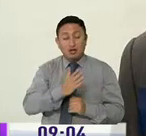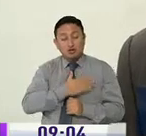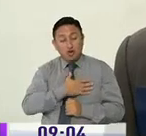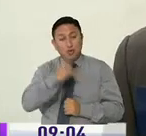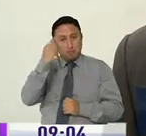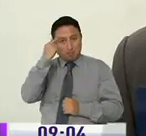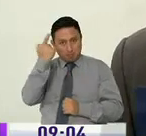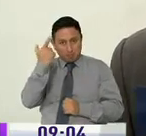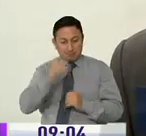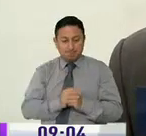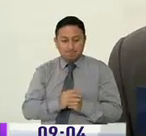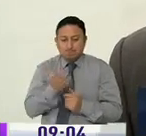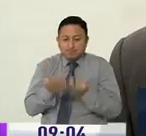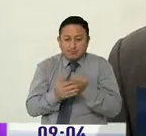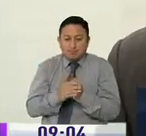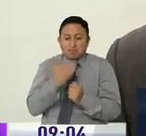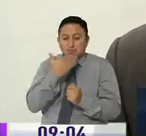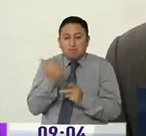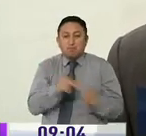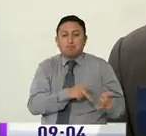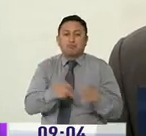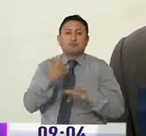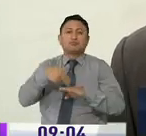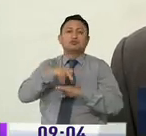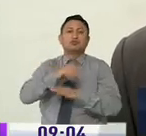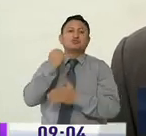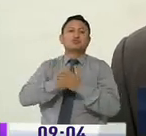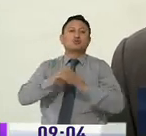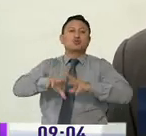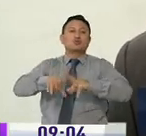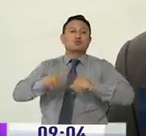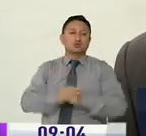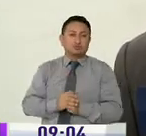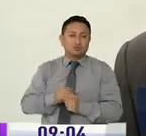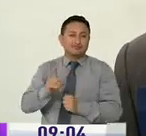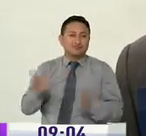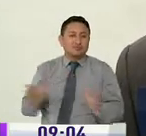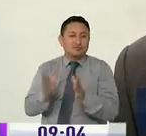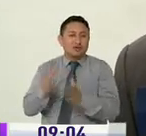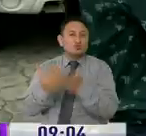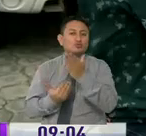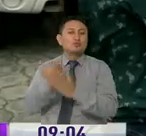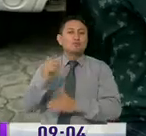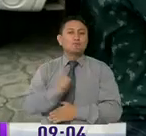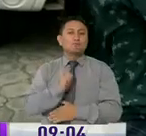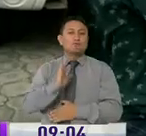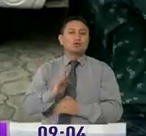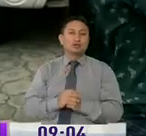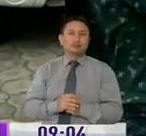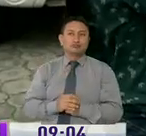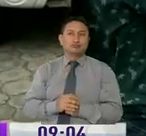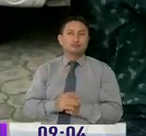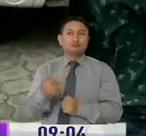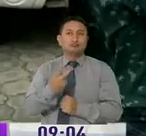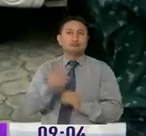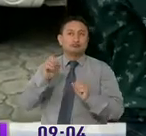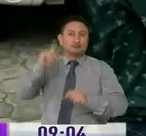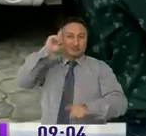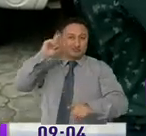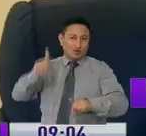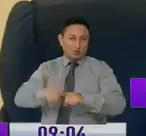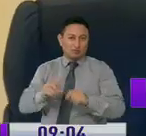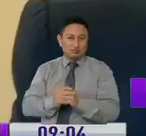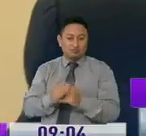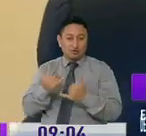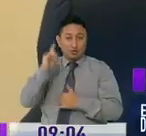hablaría de un plan nacional de lucha contra la corrupción y de promoción de una nueva ética. Ambos expertos concuerdan en que es positivo el